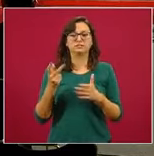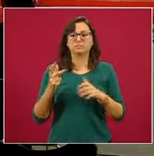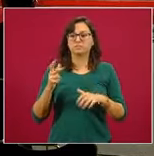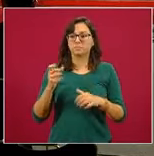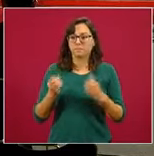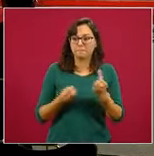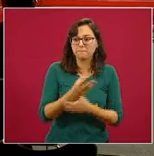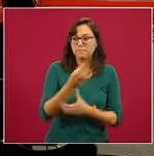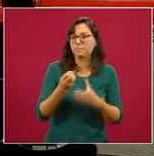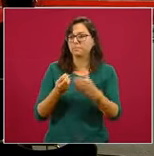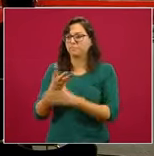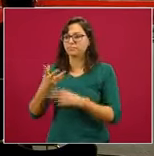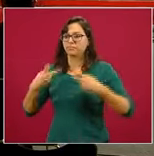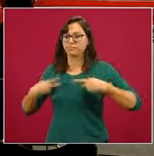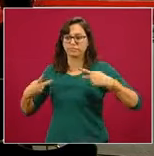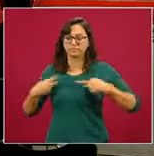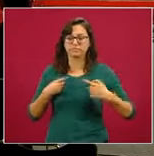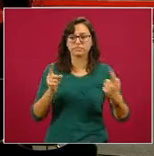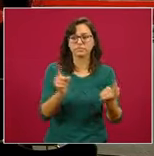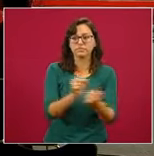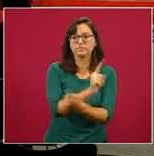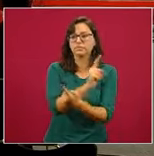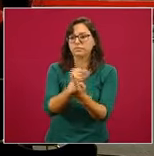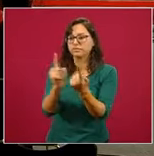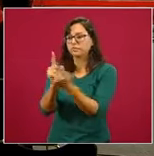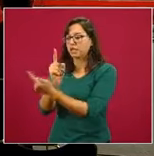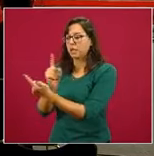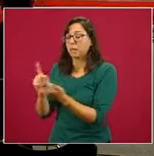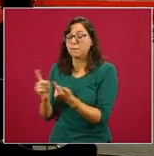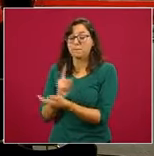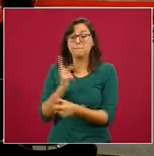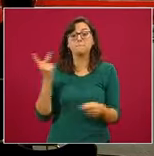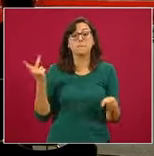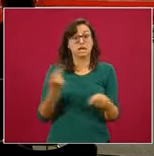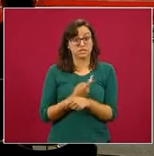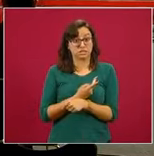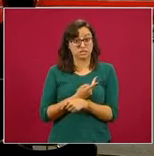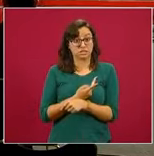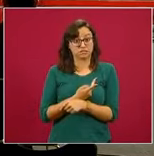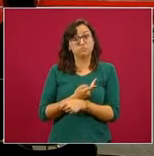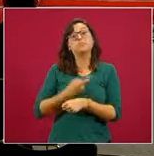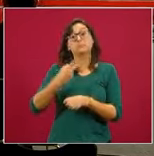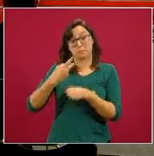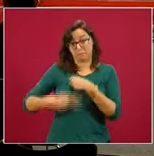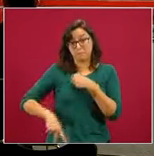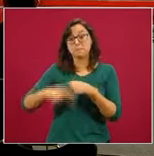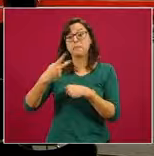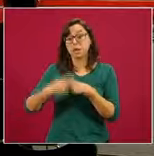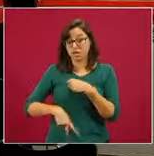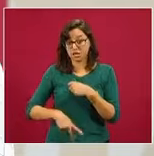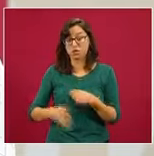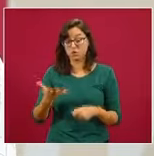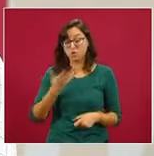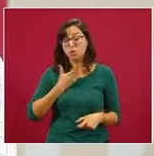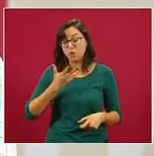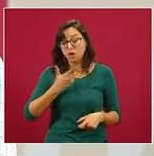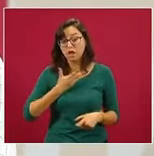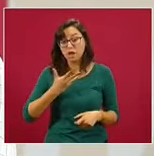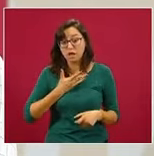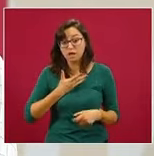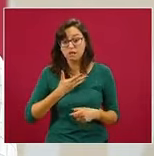las actividades sociales, lleva implícito un riesgo que si esto no se realiza de una